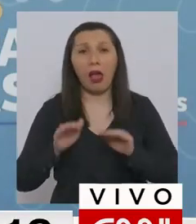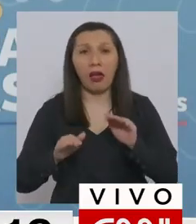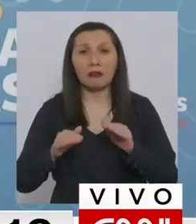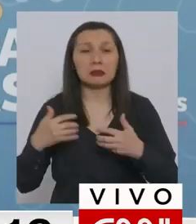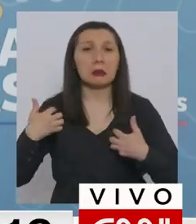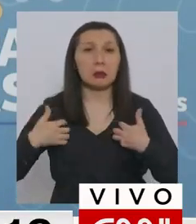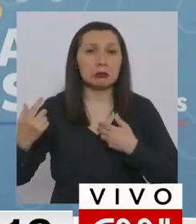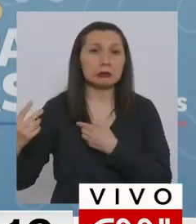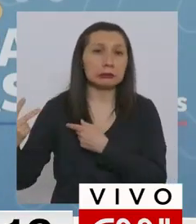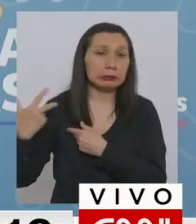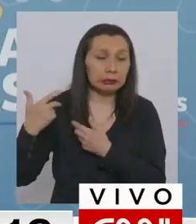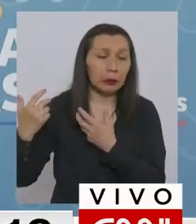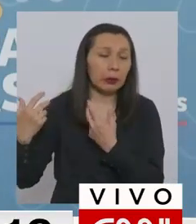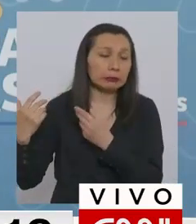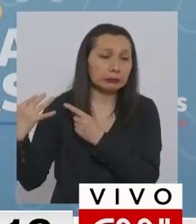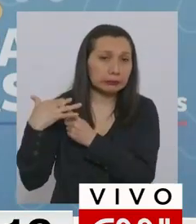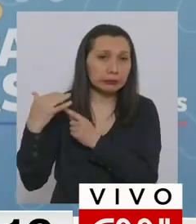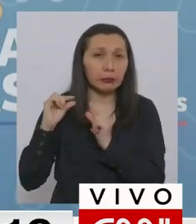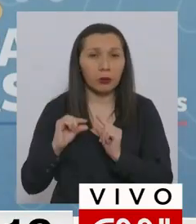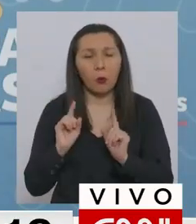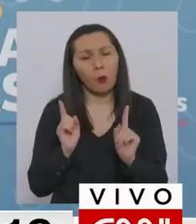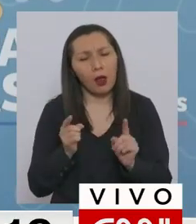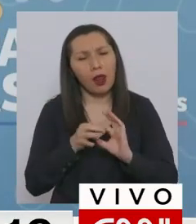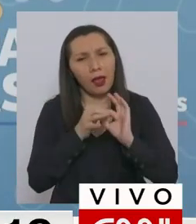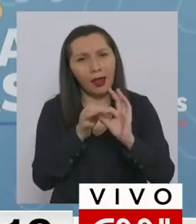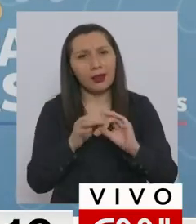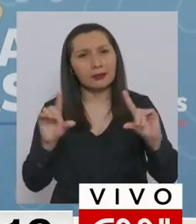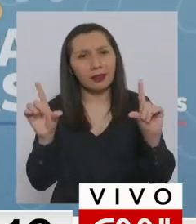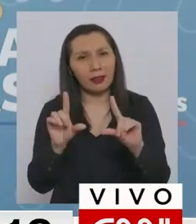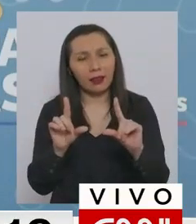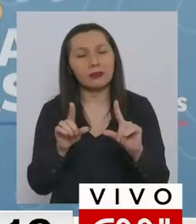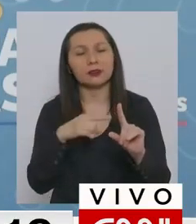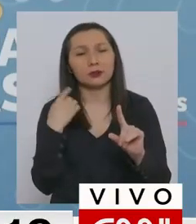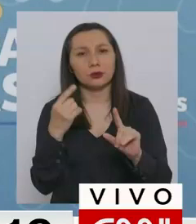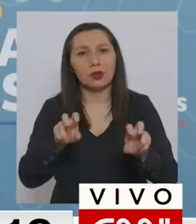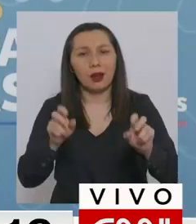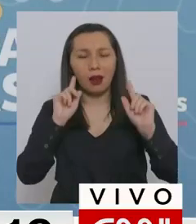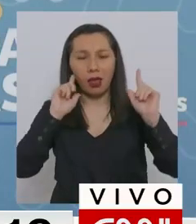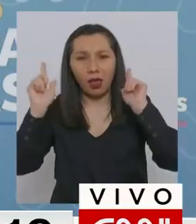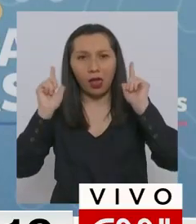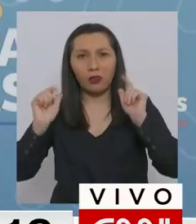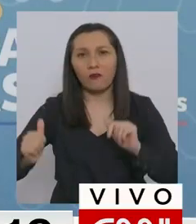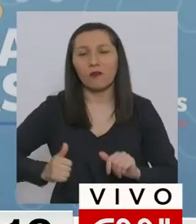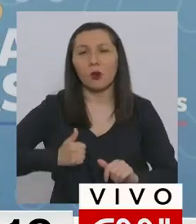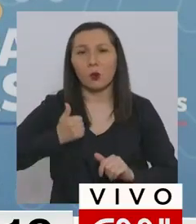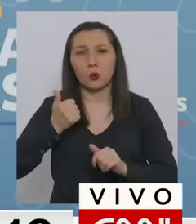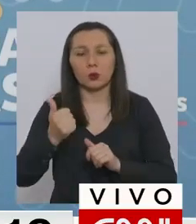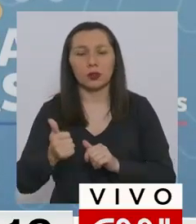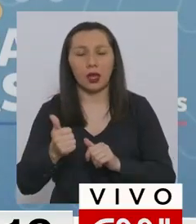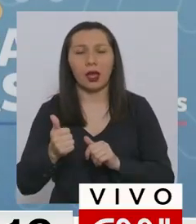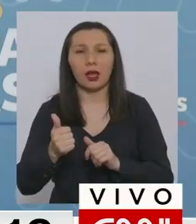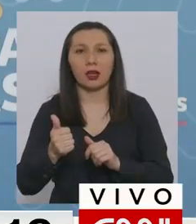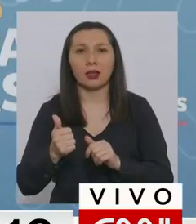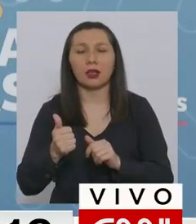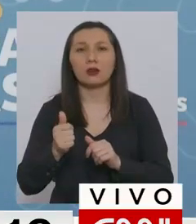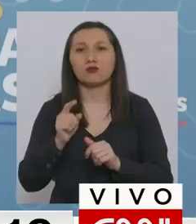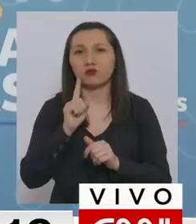me molestan por esto, pero agradezco a los canales de televisión y a las radioemisoras que en forma voluntaria